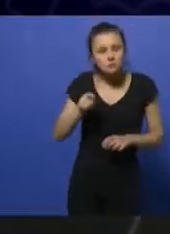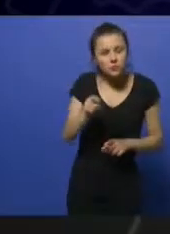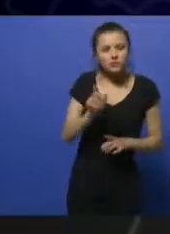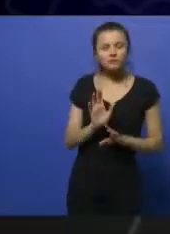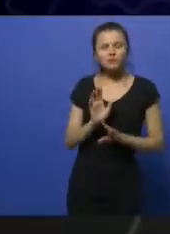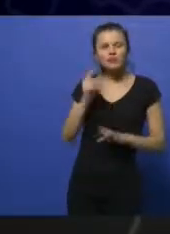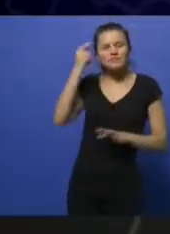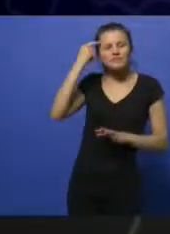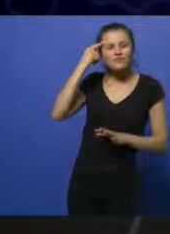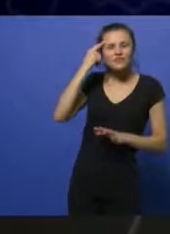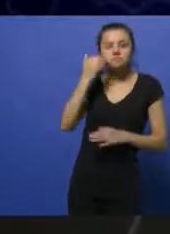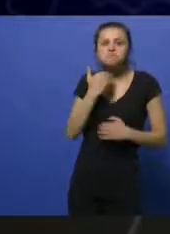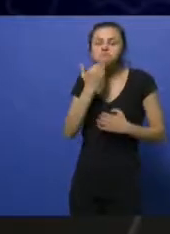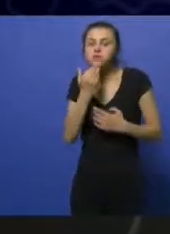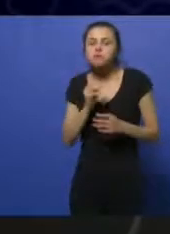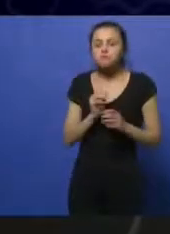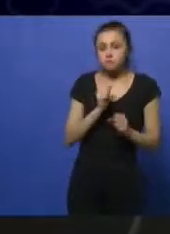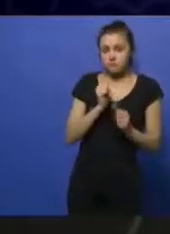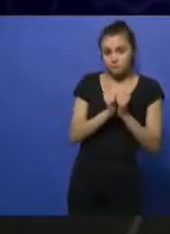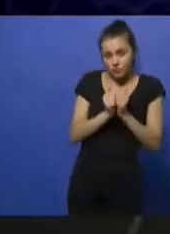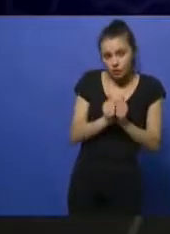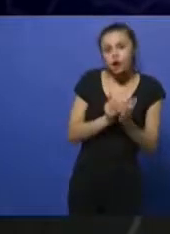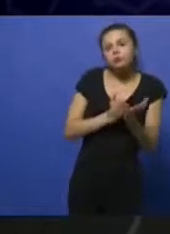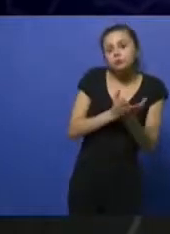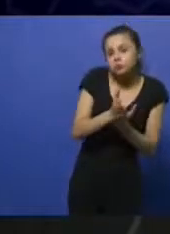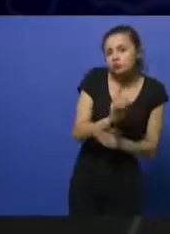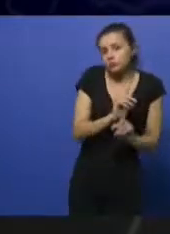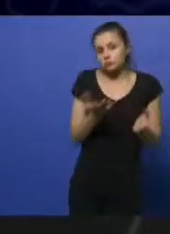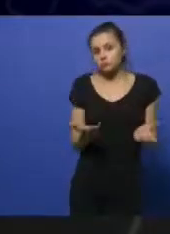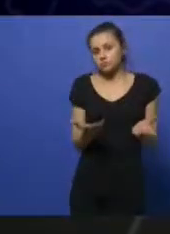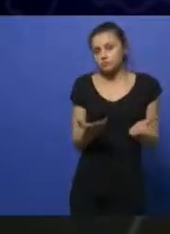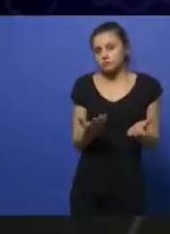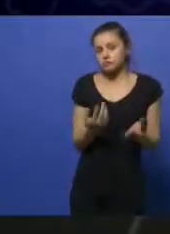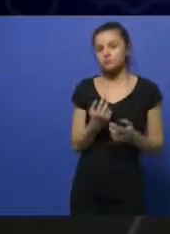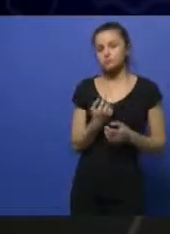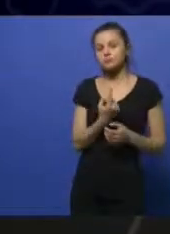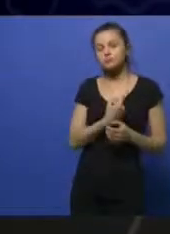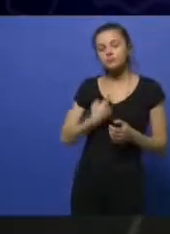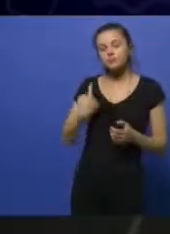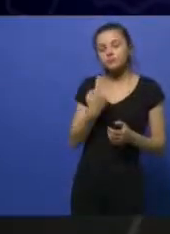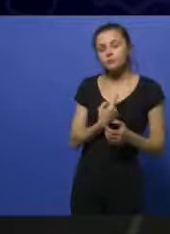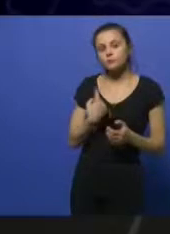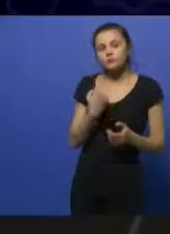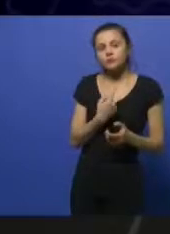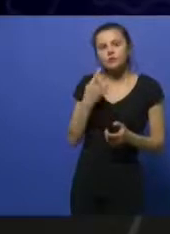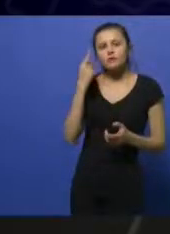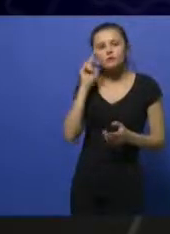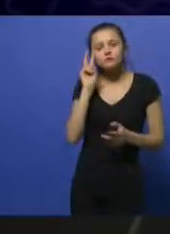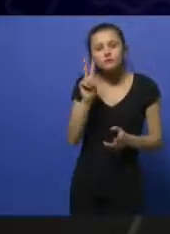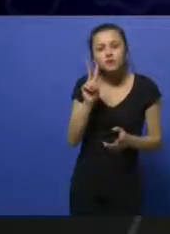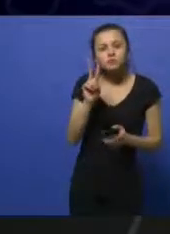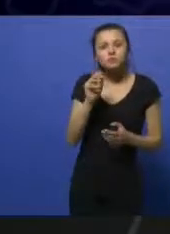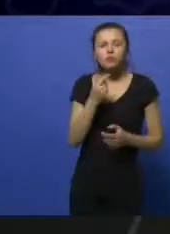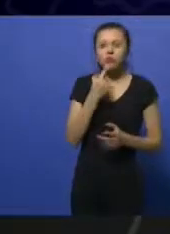sé si no quieren que la fábrica salga adelante, porque vemos acciones que nos hacen dudar de eso.